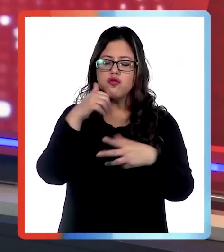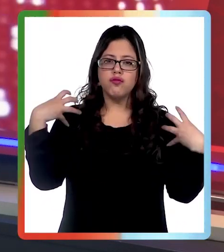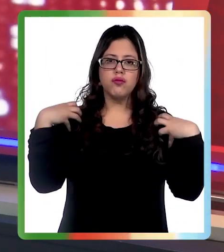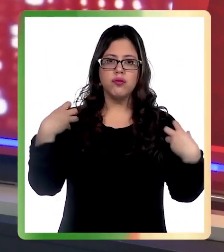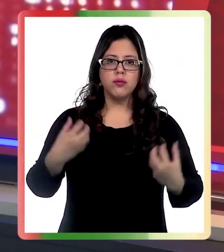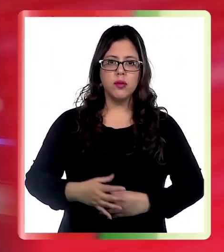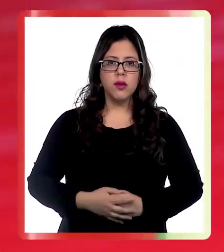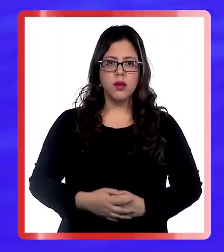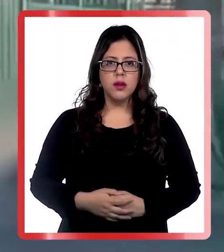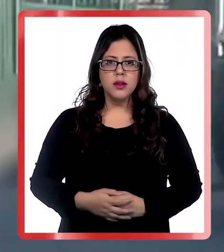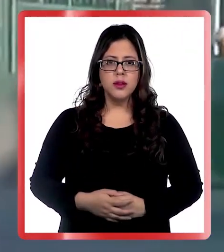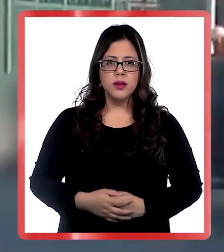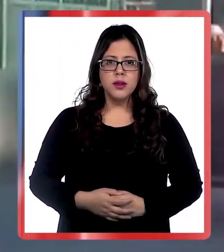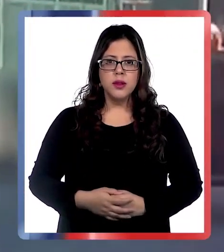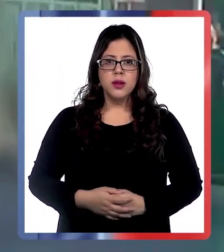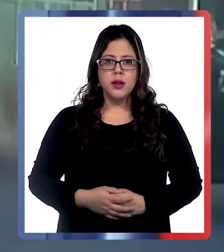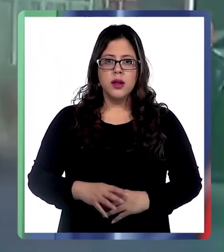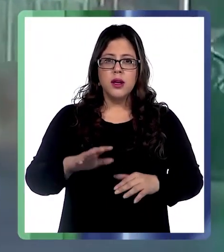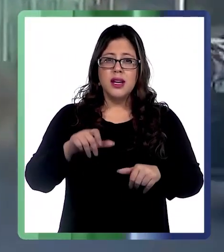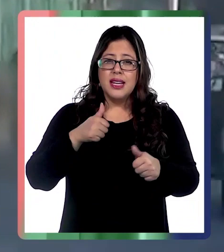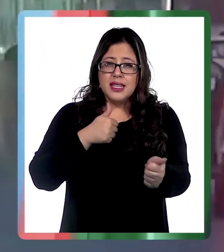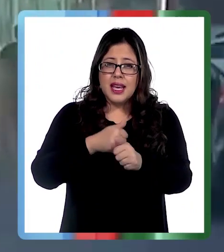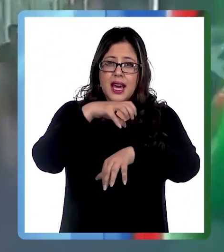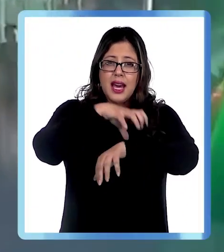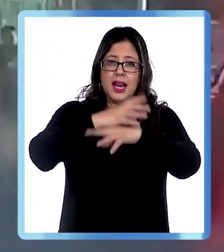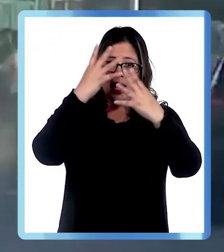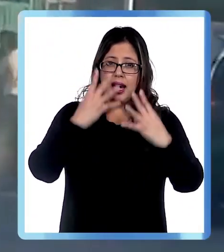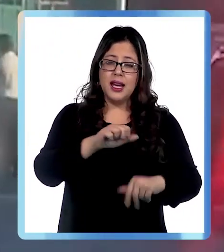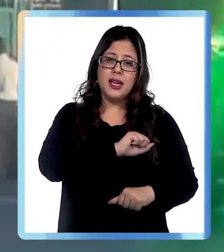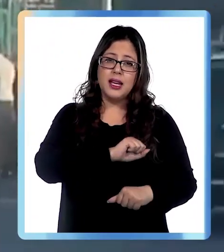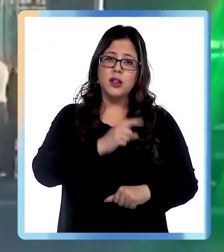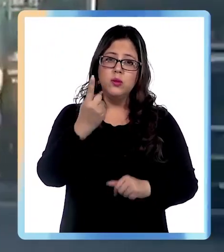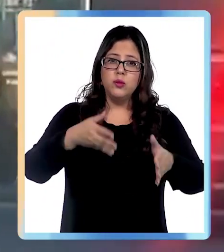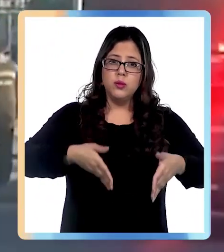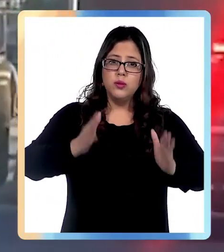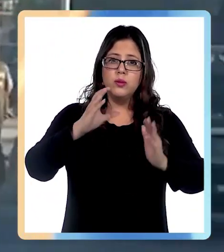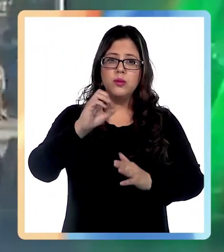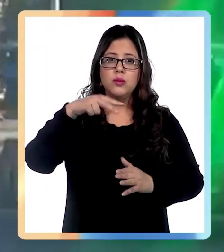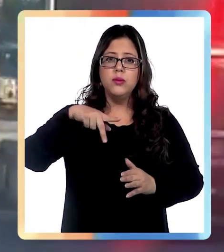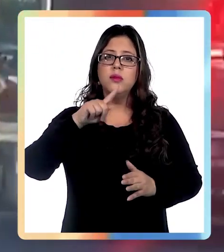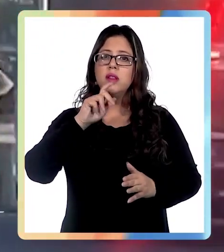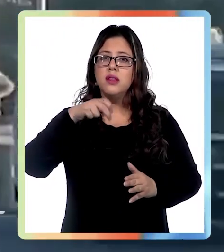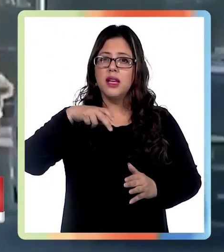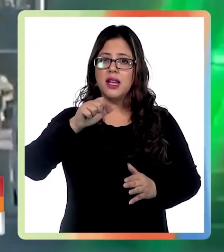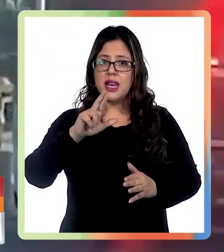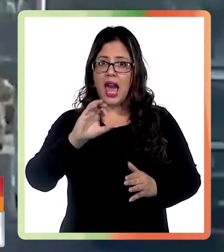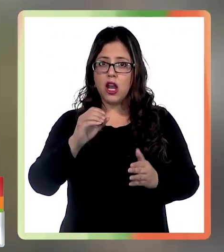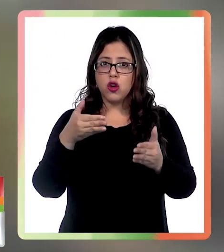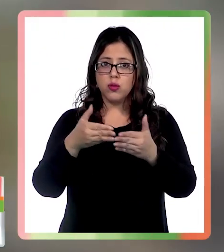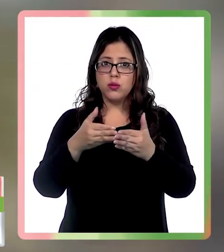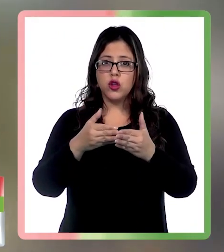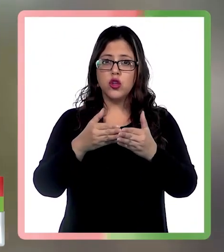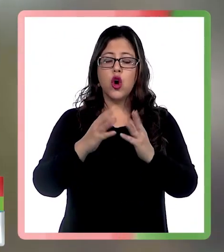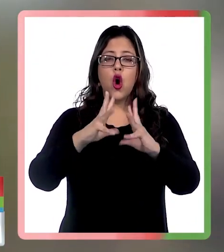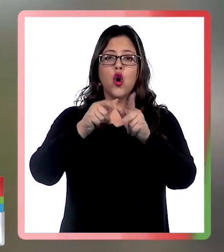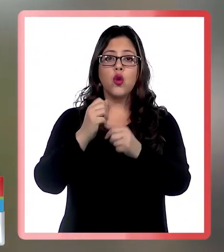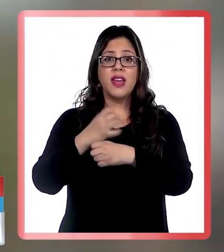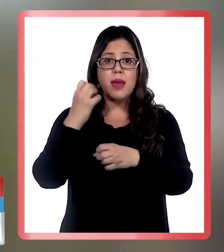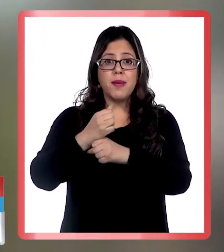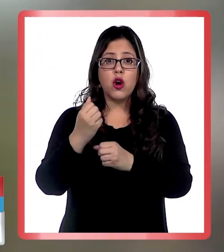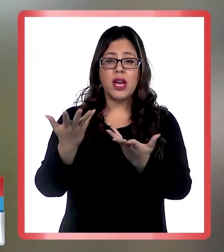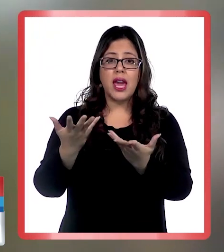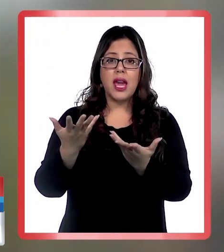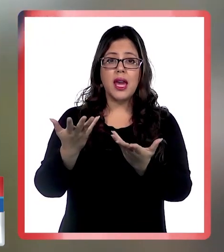tuvo participación muy cerca de la cárcel Santiago 1 en Avenida Centenario con club hípico una patrulla de